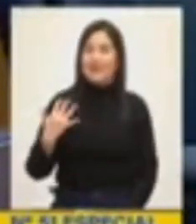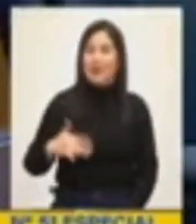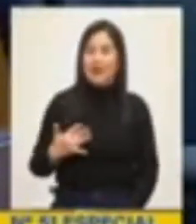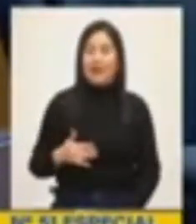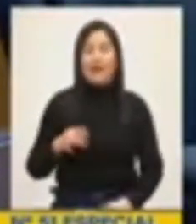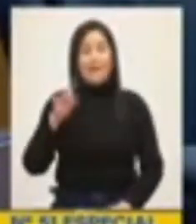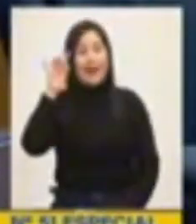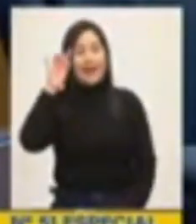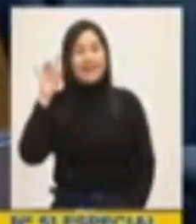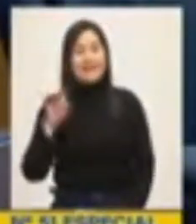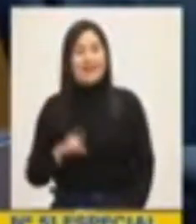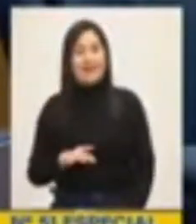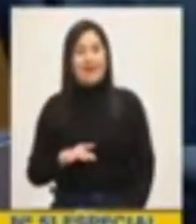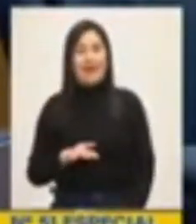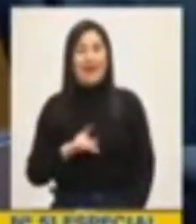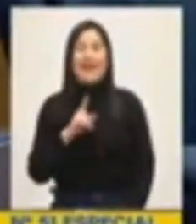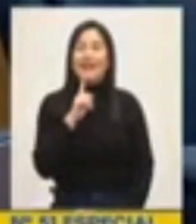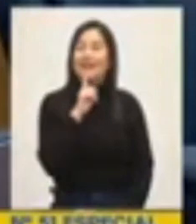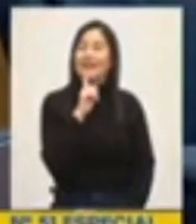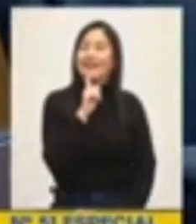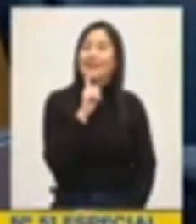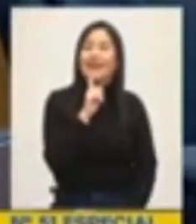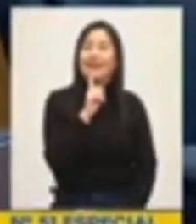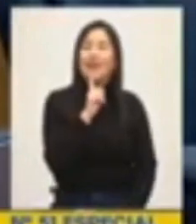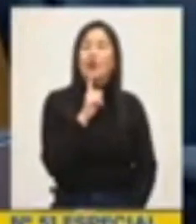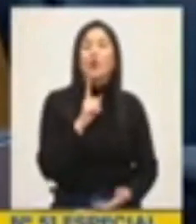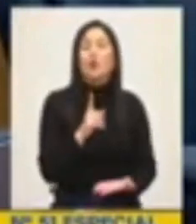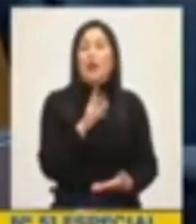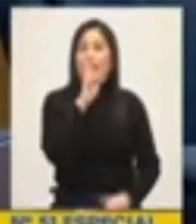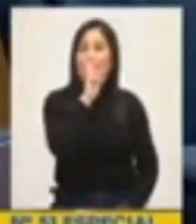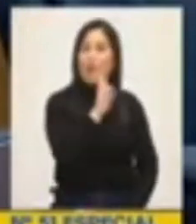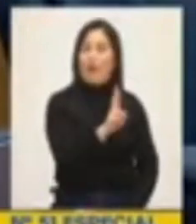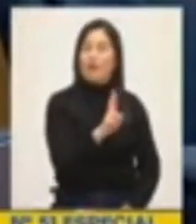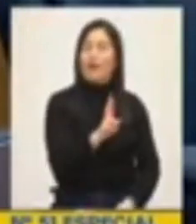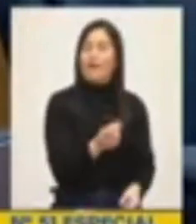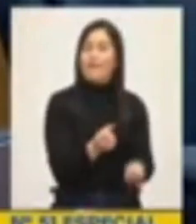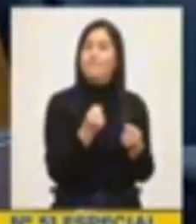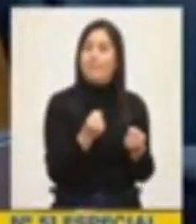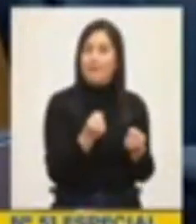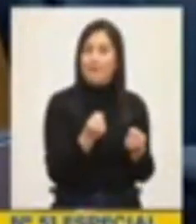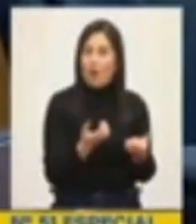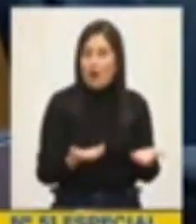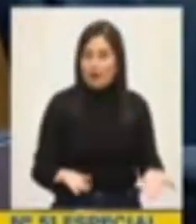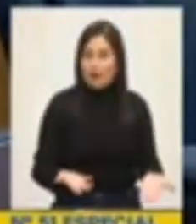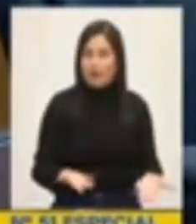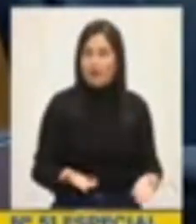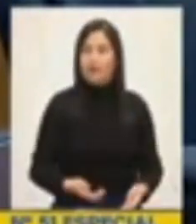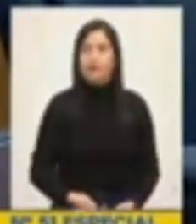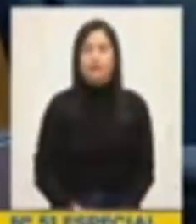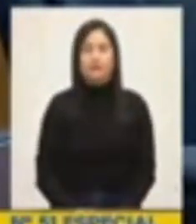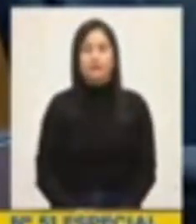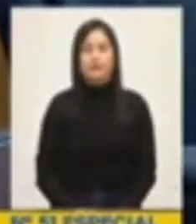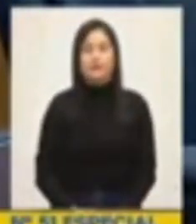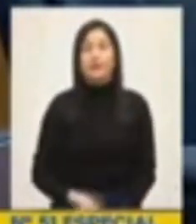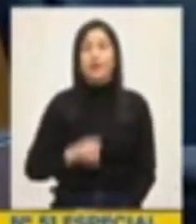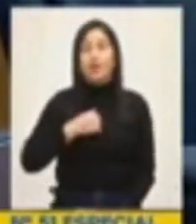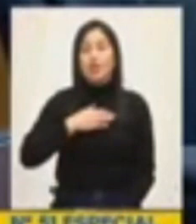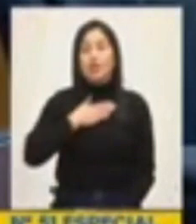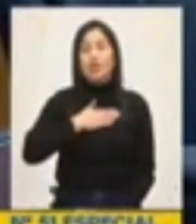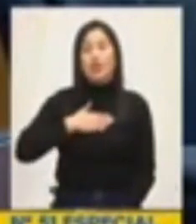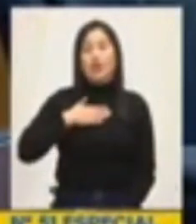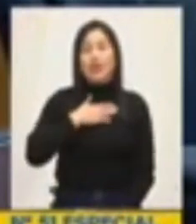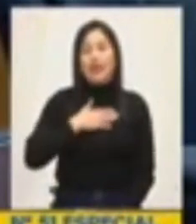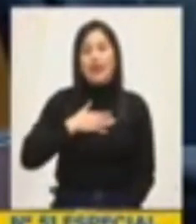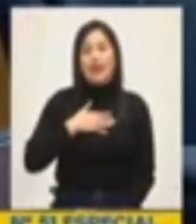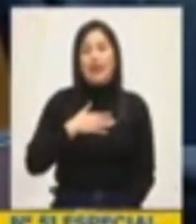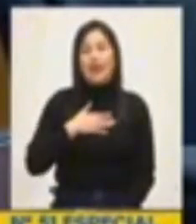una respuesta un poco más contundente. Estimado presidente, yo quiero señalar